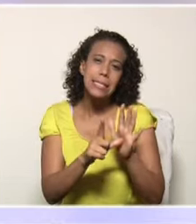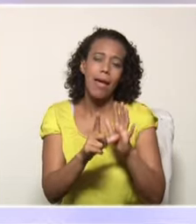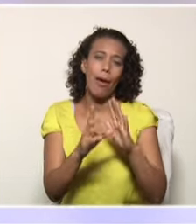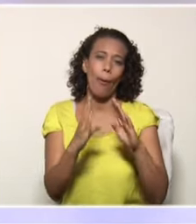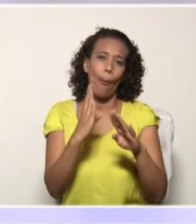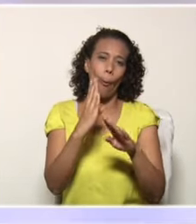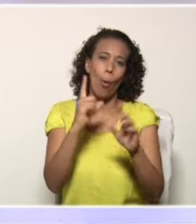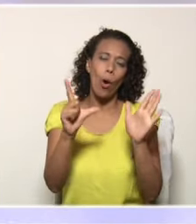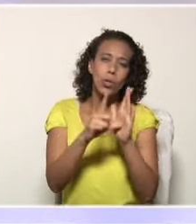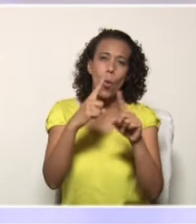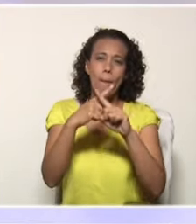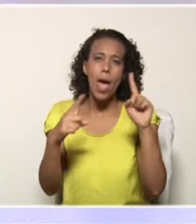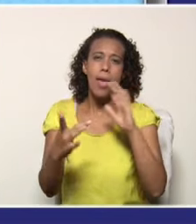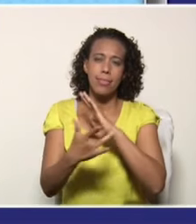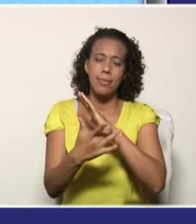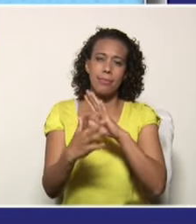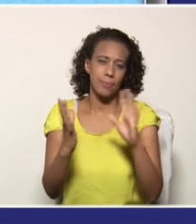viendo ahora.